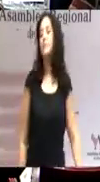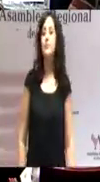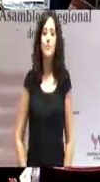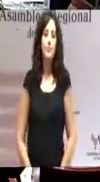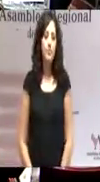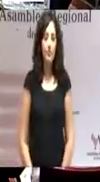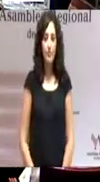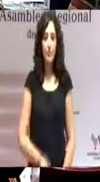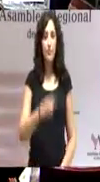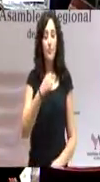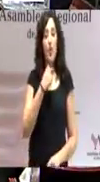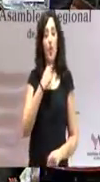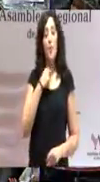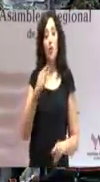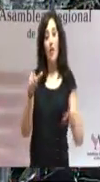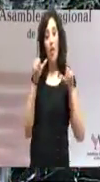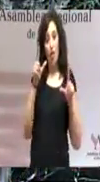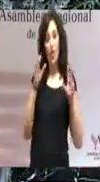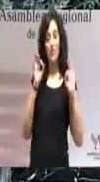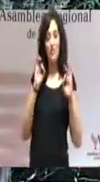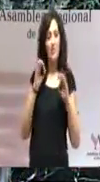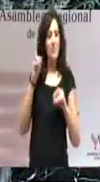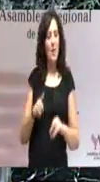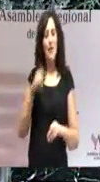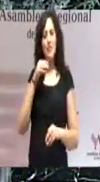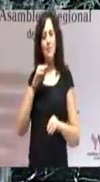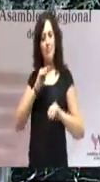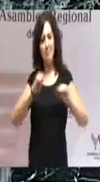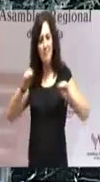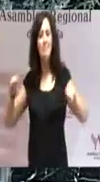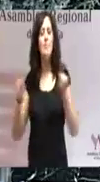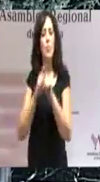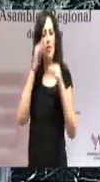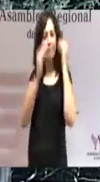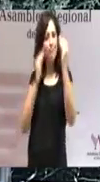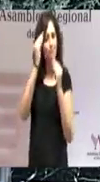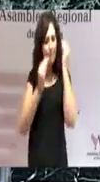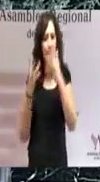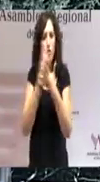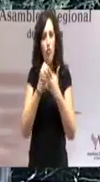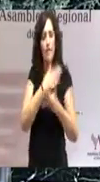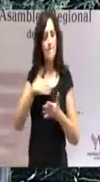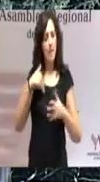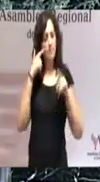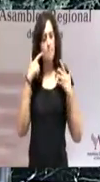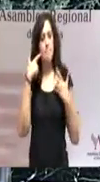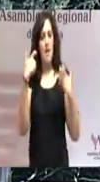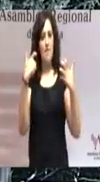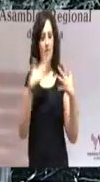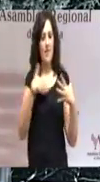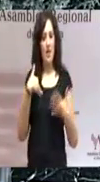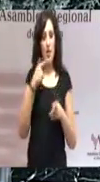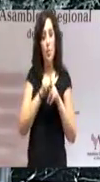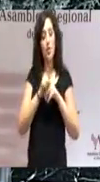Y el portavoz ha hecho una llamada a la reflexión de todos, que yo también quiero subrayar. Una llamada a la